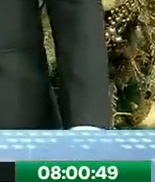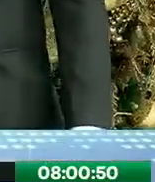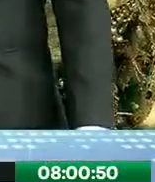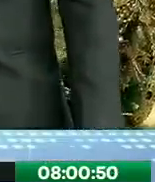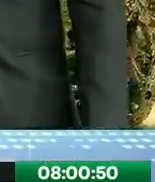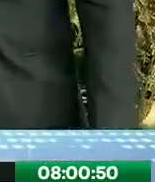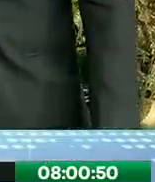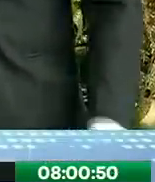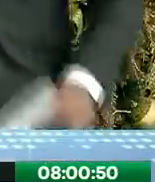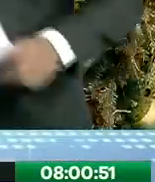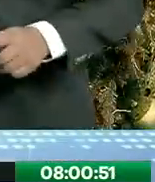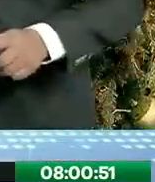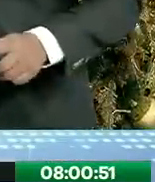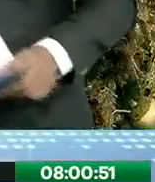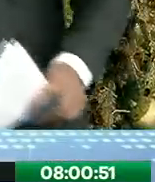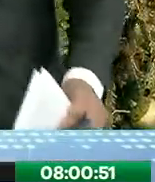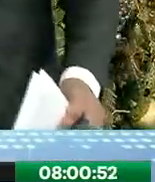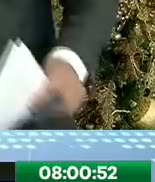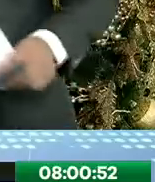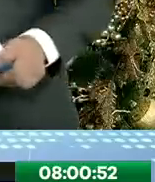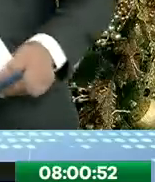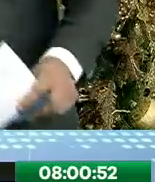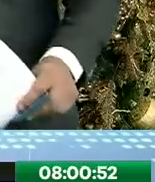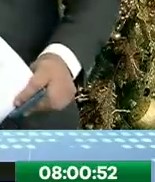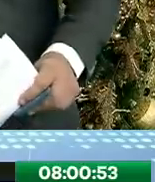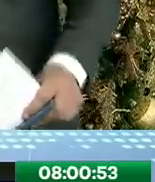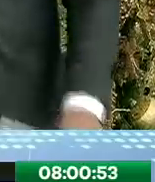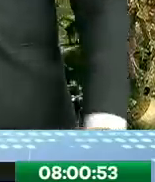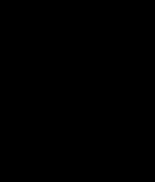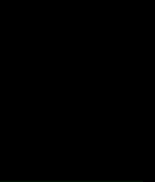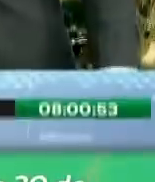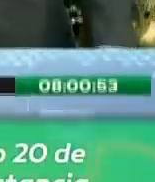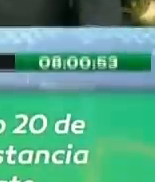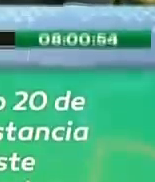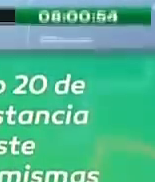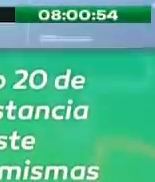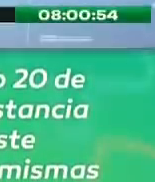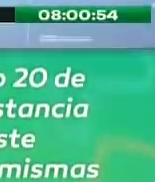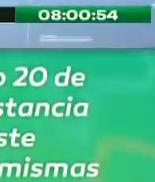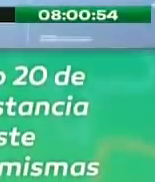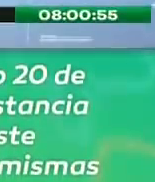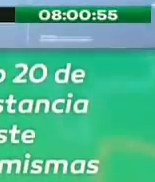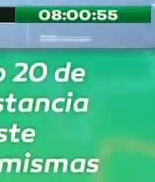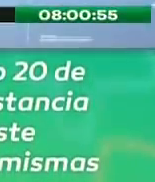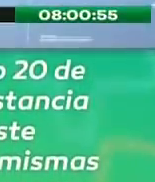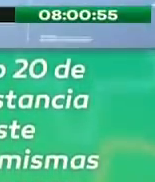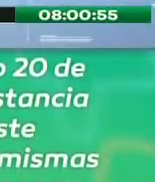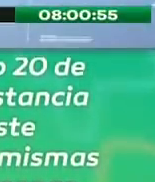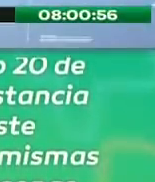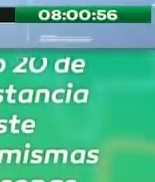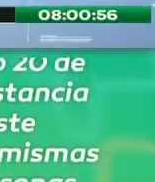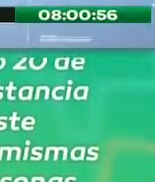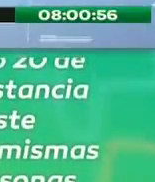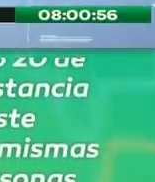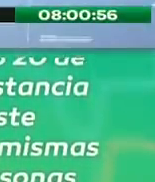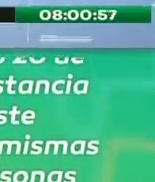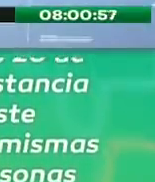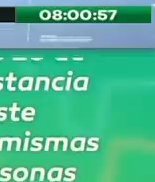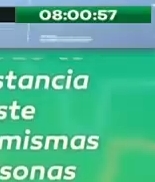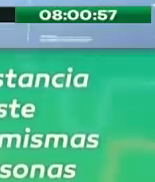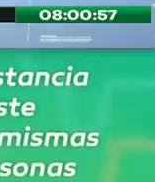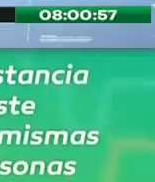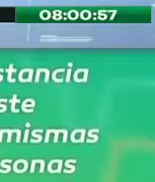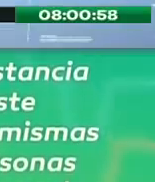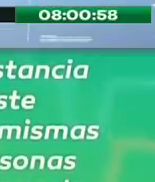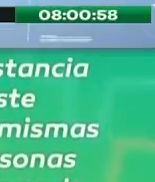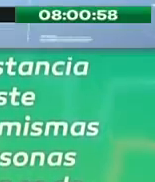chiquilín, a la derecha, a la izquierda, swing, swing, swing. Ahí está. Muy buenos días, mi querido Hugo, ¿cómo le va? ¿Cómo está? ¿Qué es su